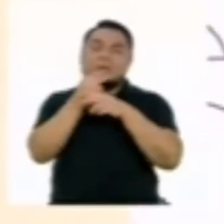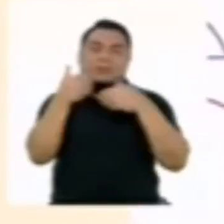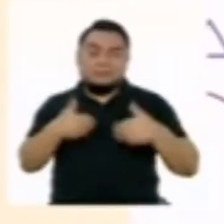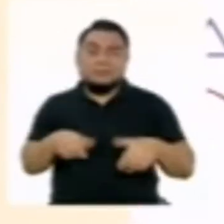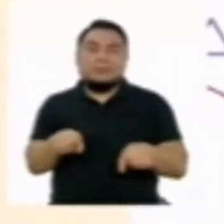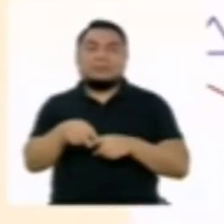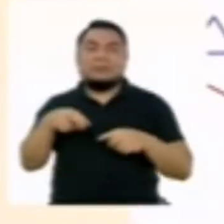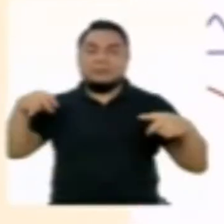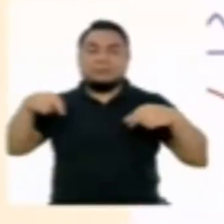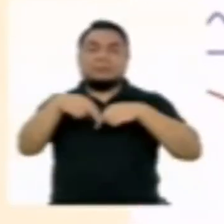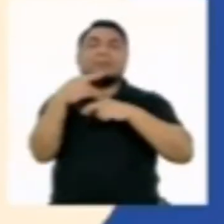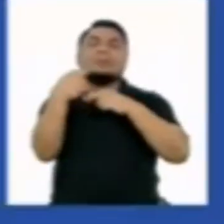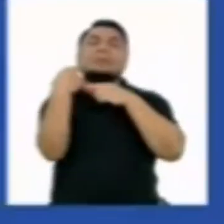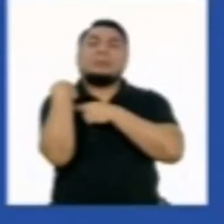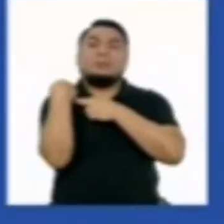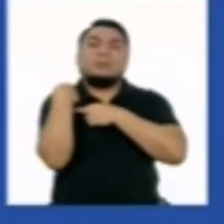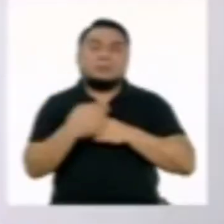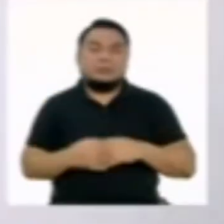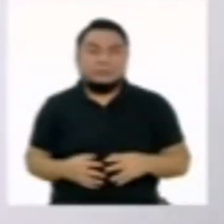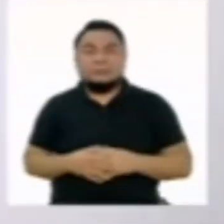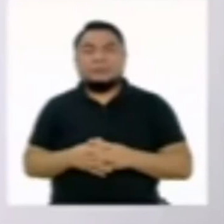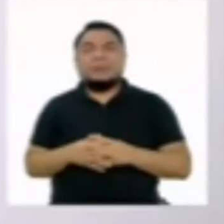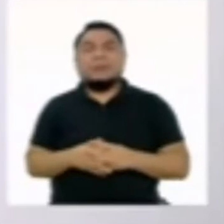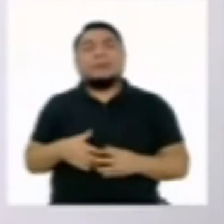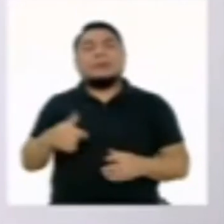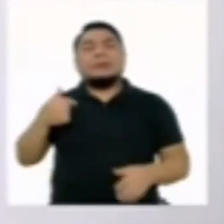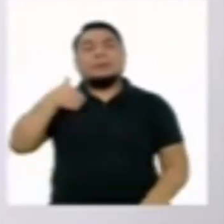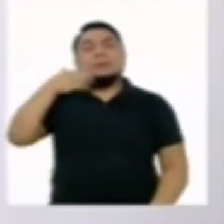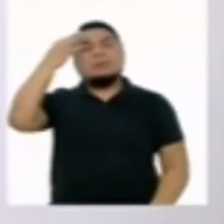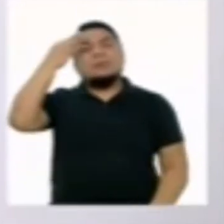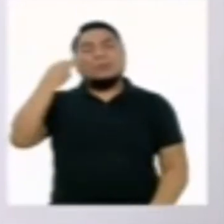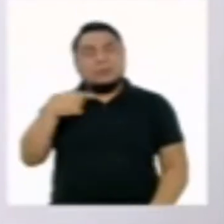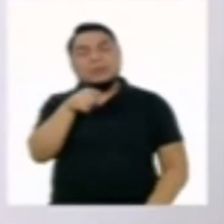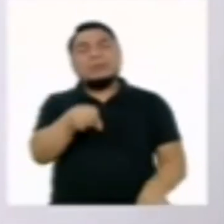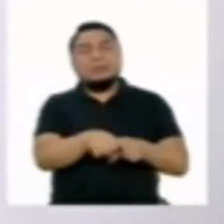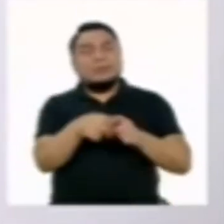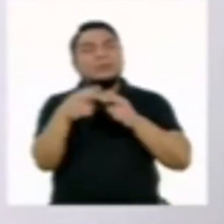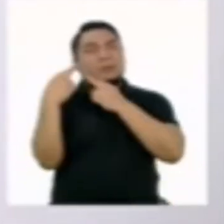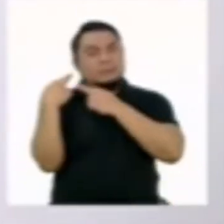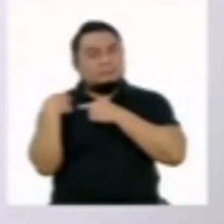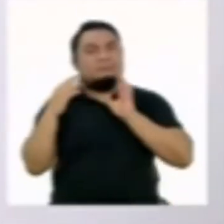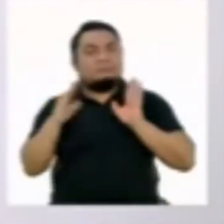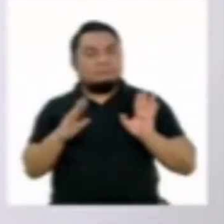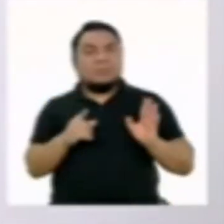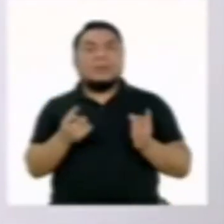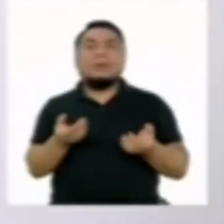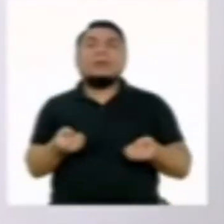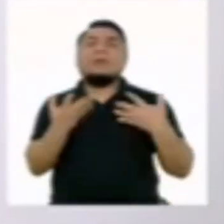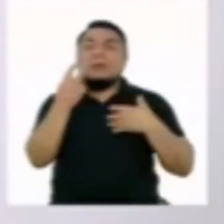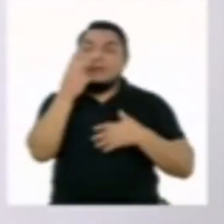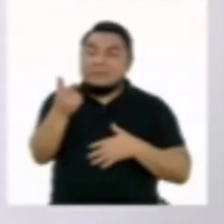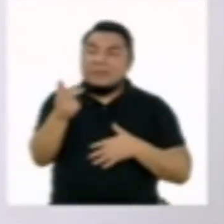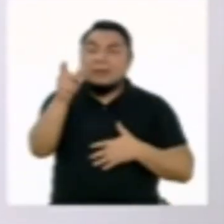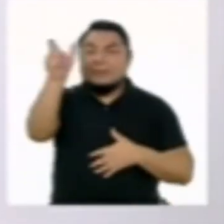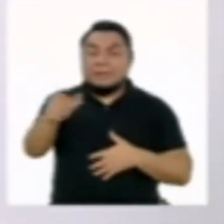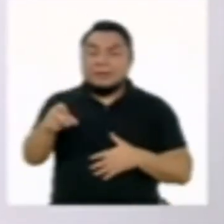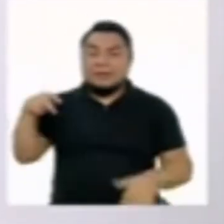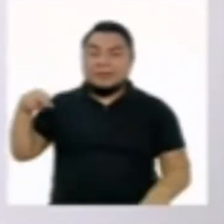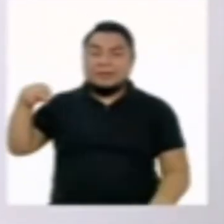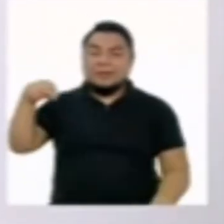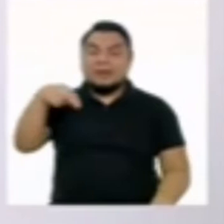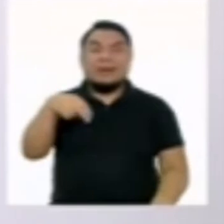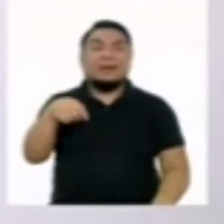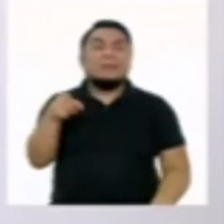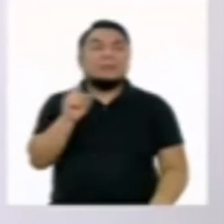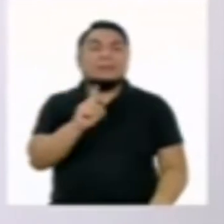y serán peatones responsables. Yo también los imagino así. ¿Cuántas veces hemos visto personas cruzando por